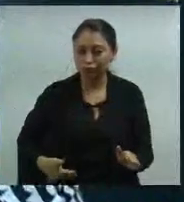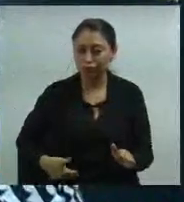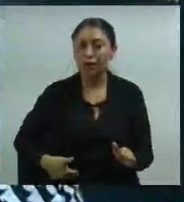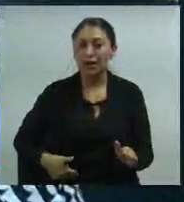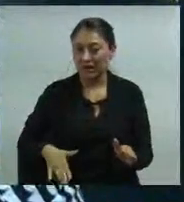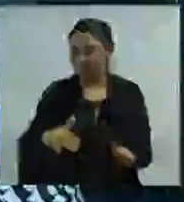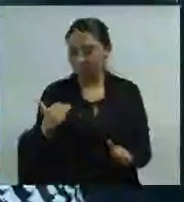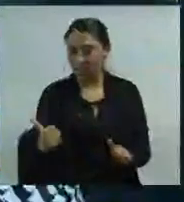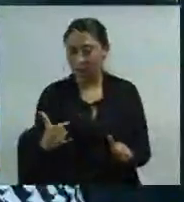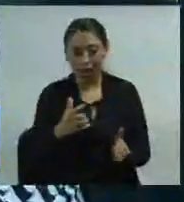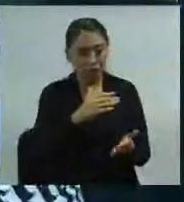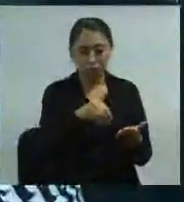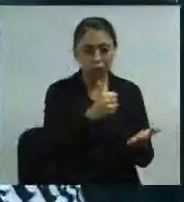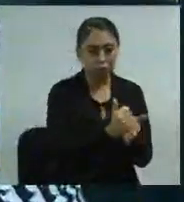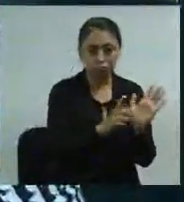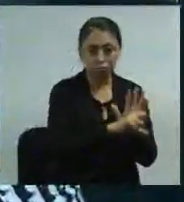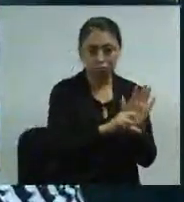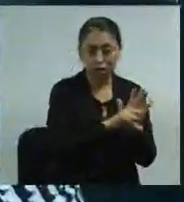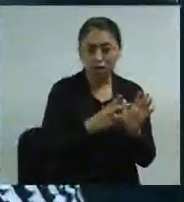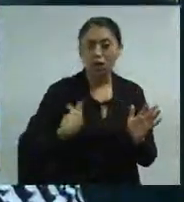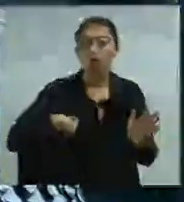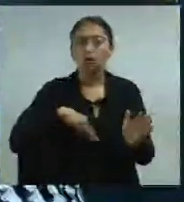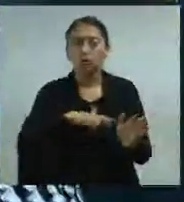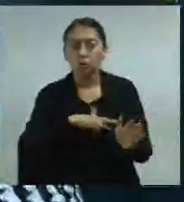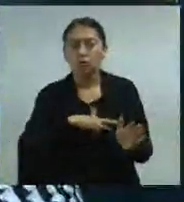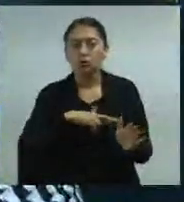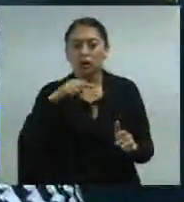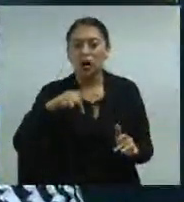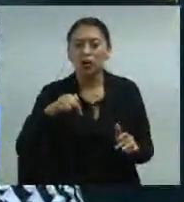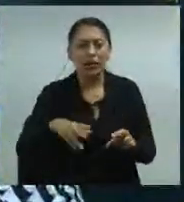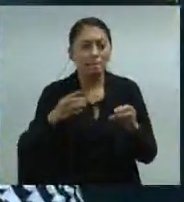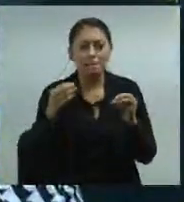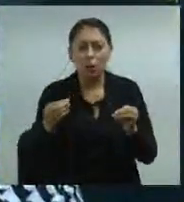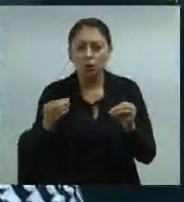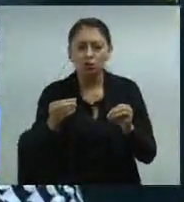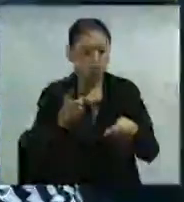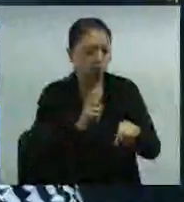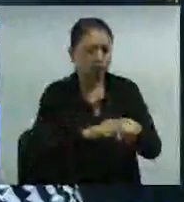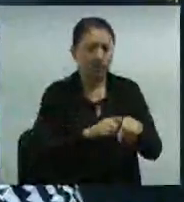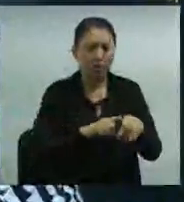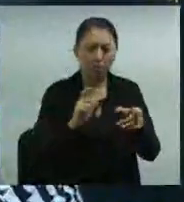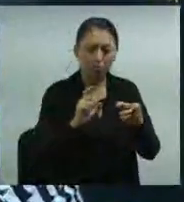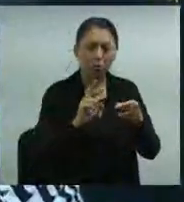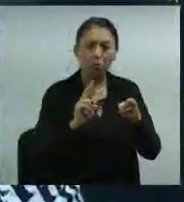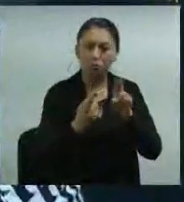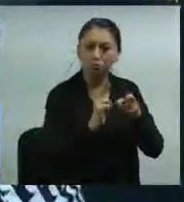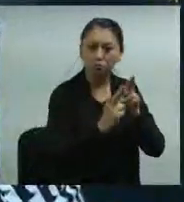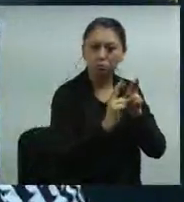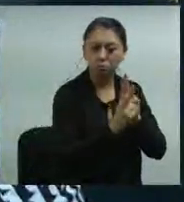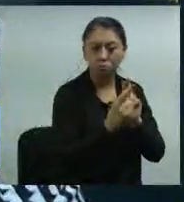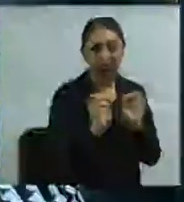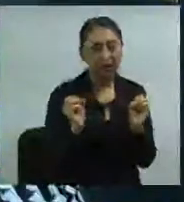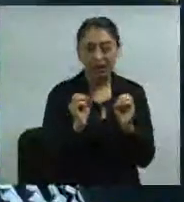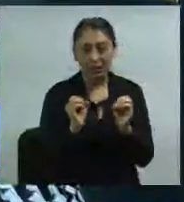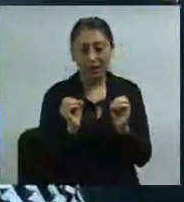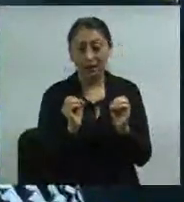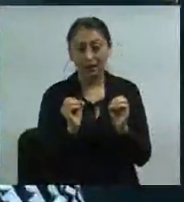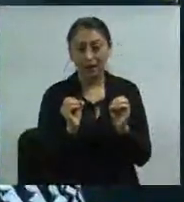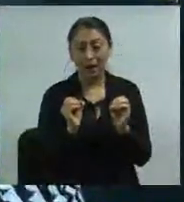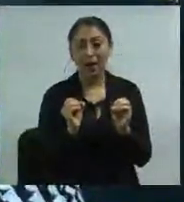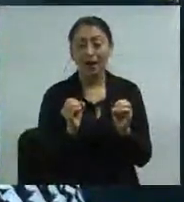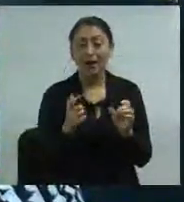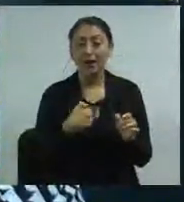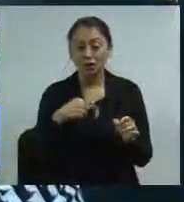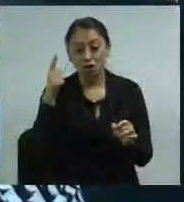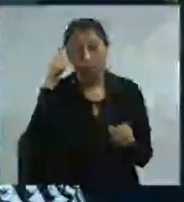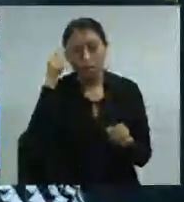de comisiones de postulación que no ha sufrido reformas en mucho tiempo y que hoy ha sido obsoleta. Yo creo que no podemos callar